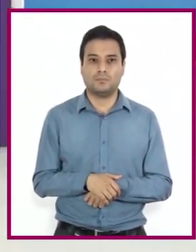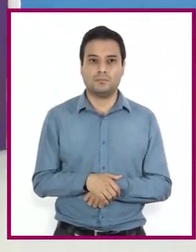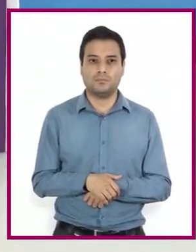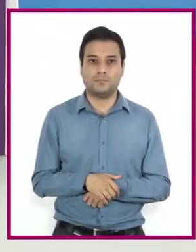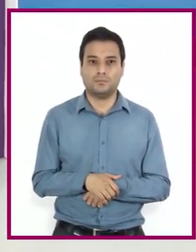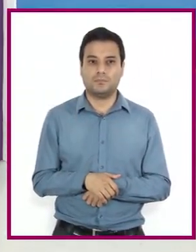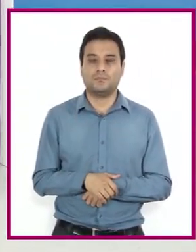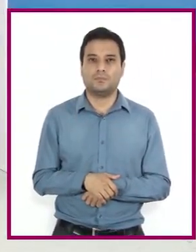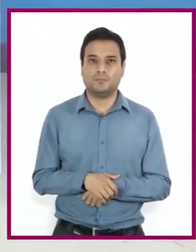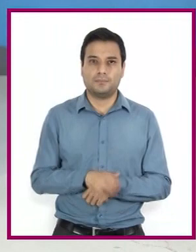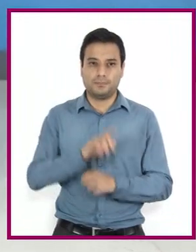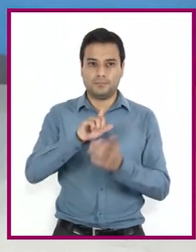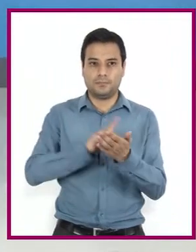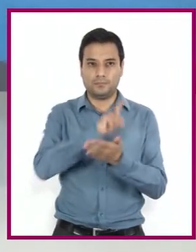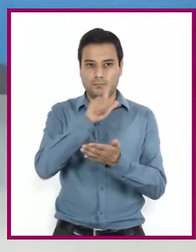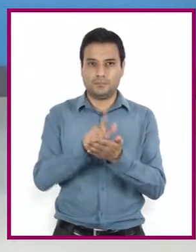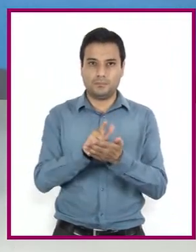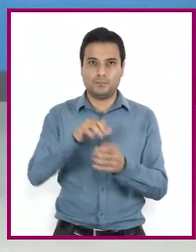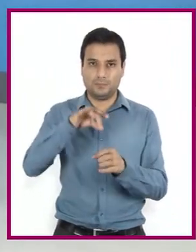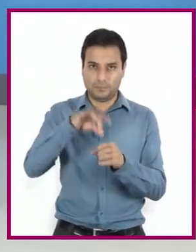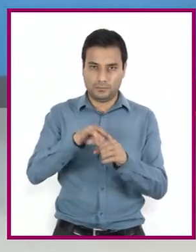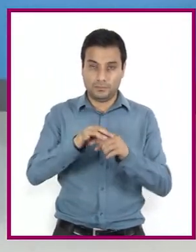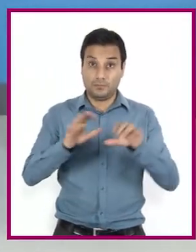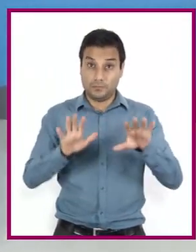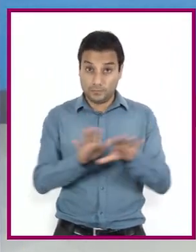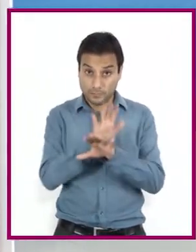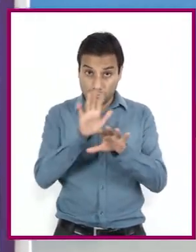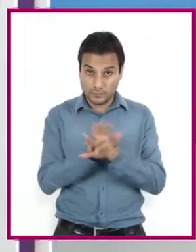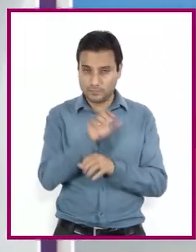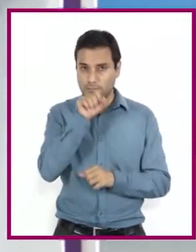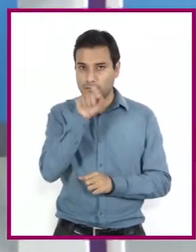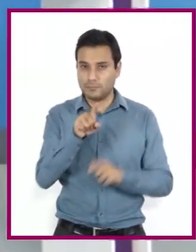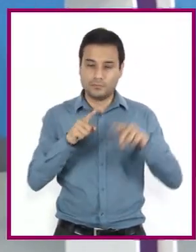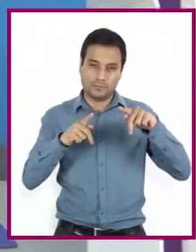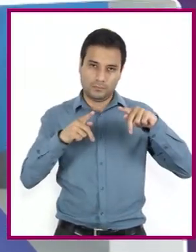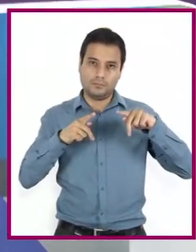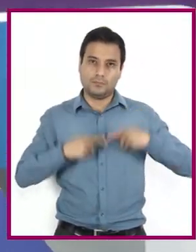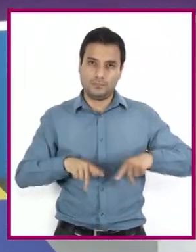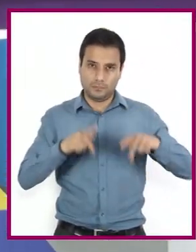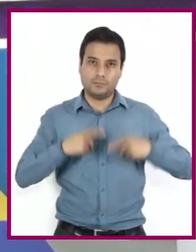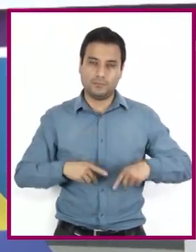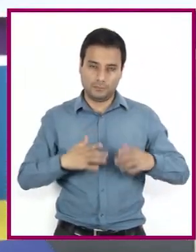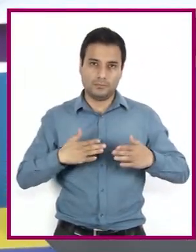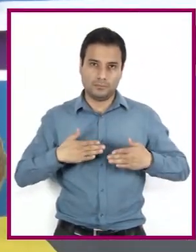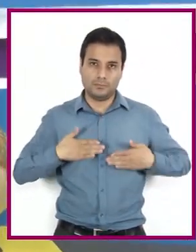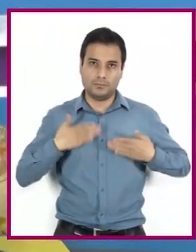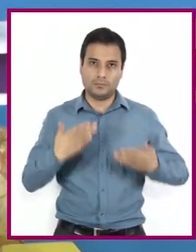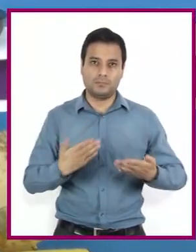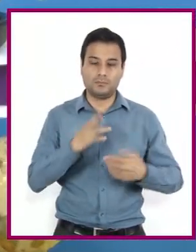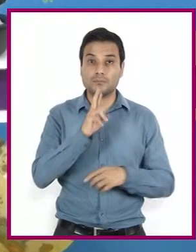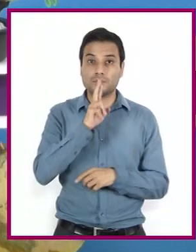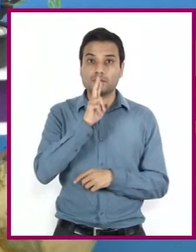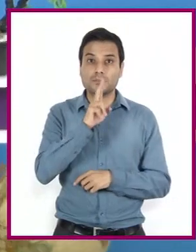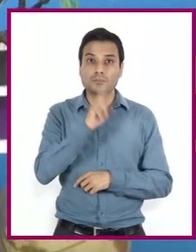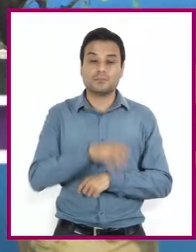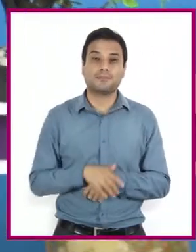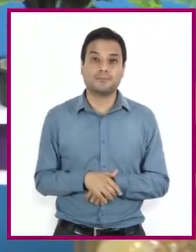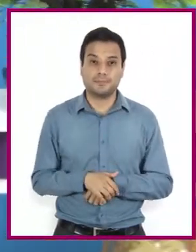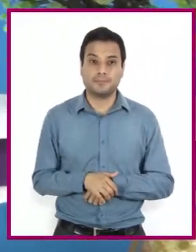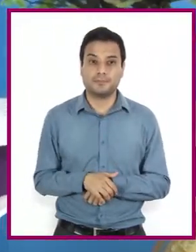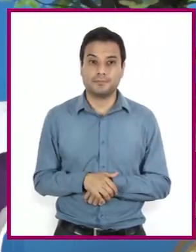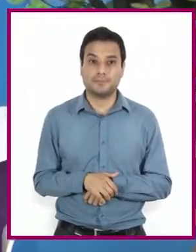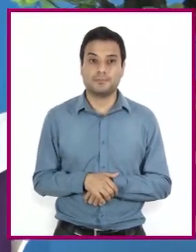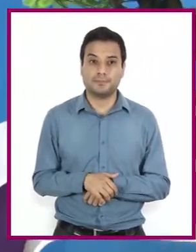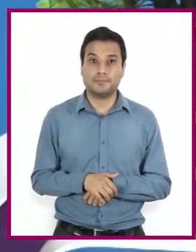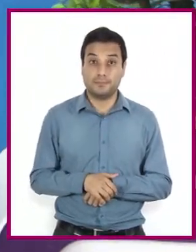reformas electorales también gestaron mayor confianza en la integridad del sistema político, pero esa legitimidad de lo electoral se